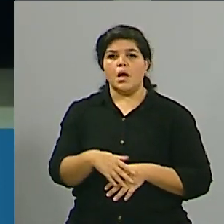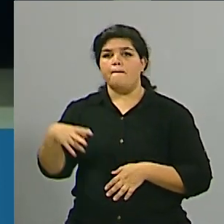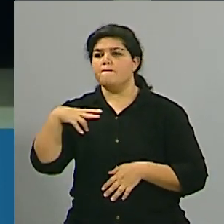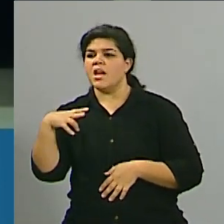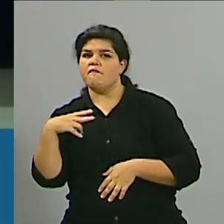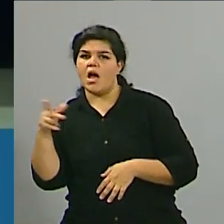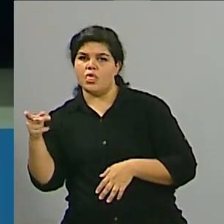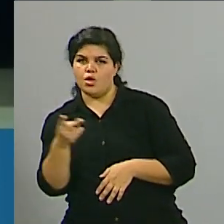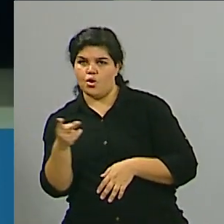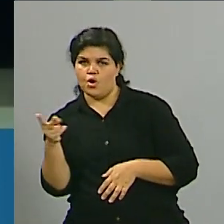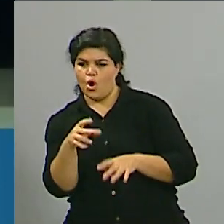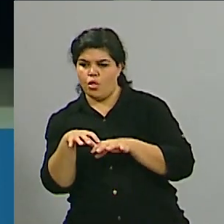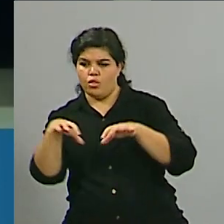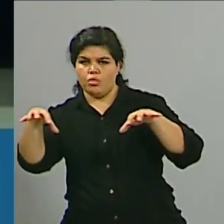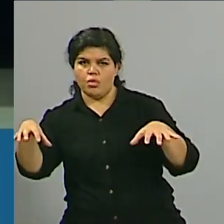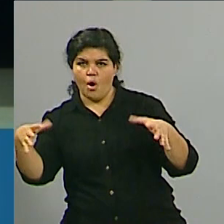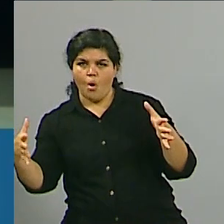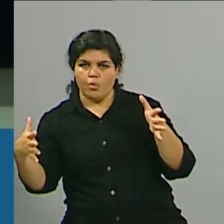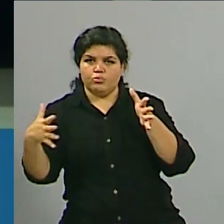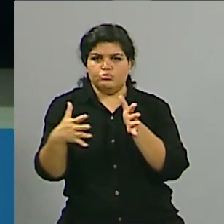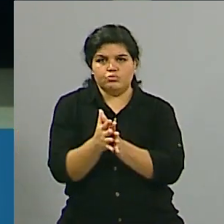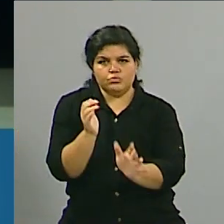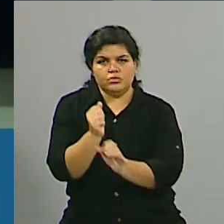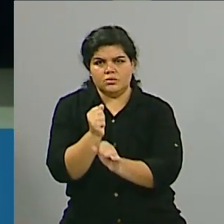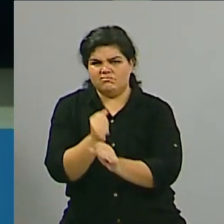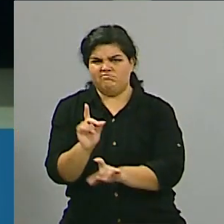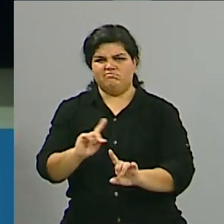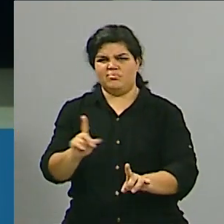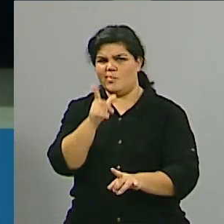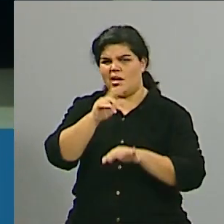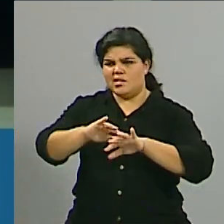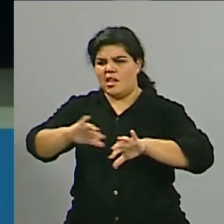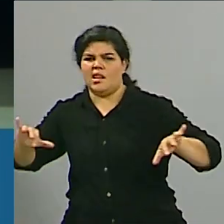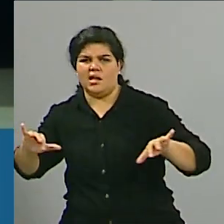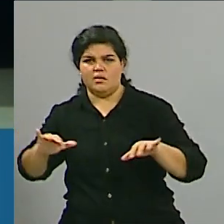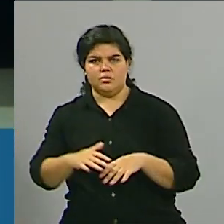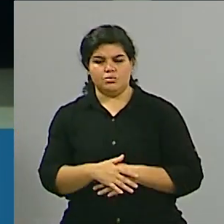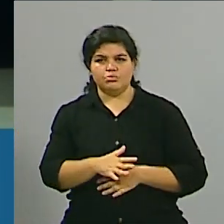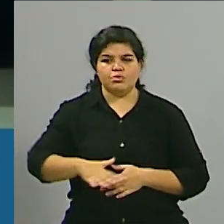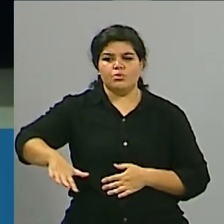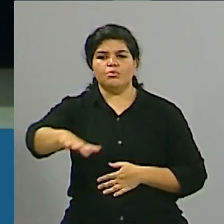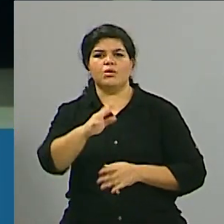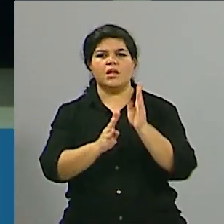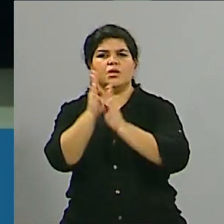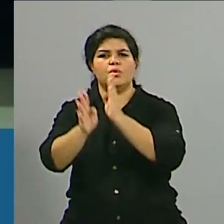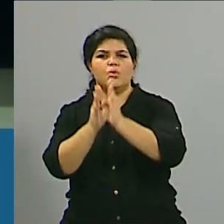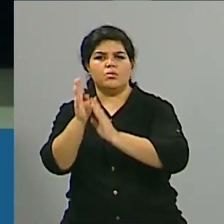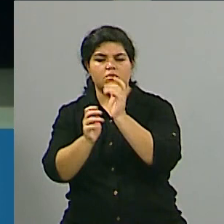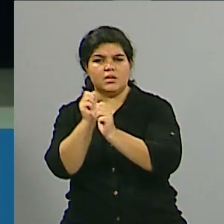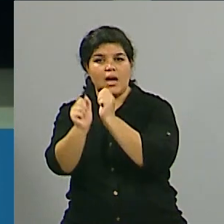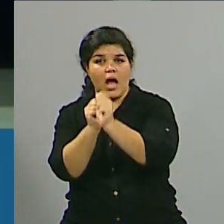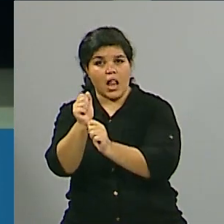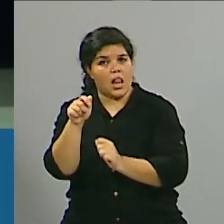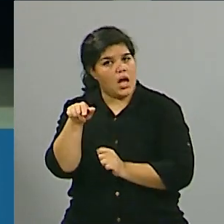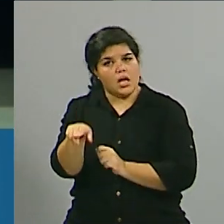y el genuino que nosotros necesitamos en la Valle. Tenemos una hermosa zona industrial que podría ser explotada a muchísimo más grandes